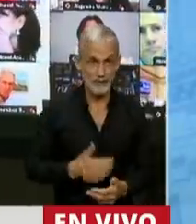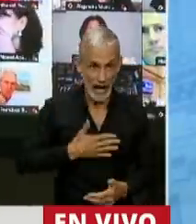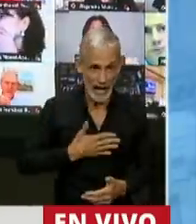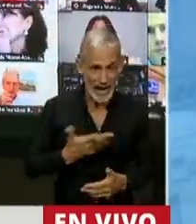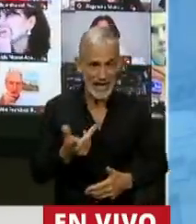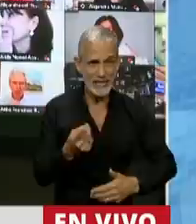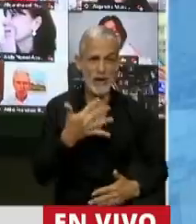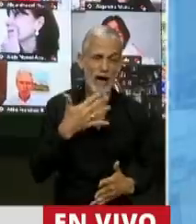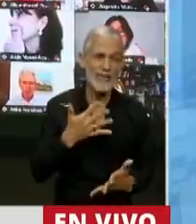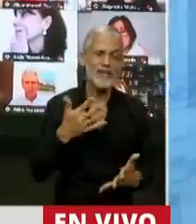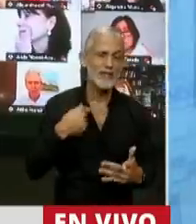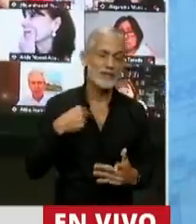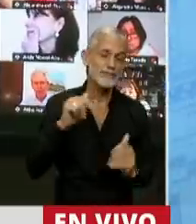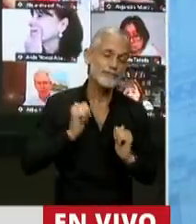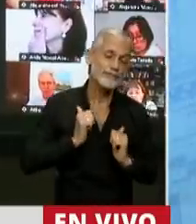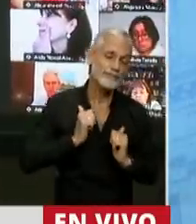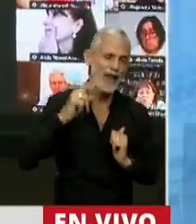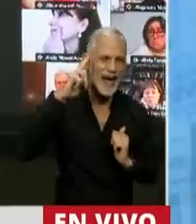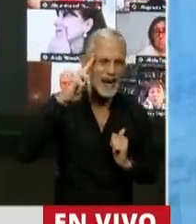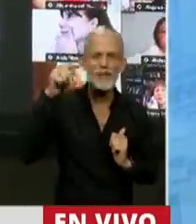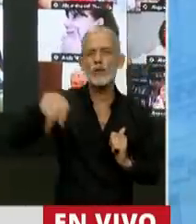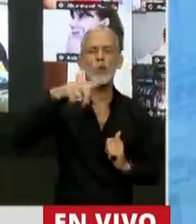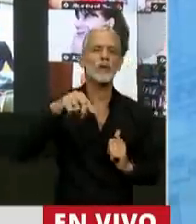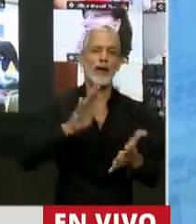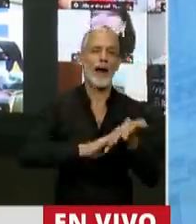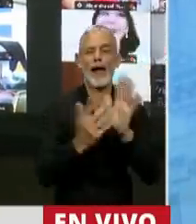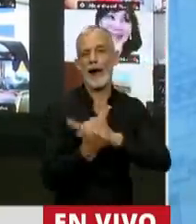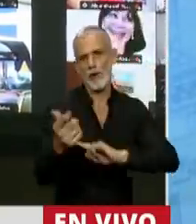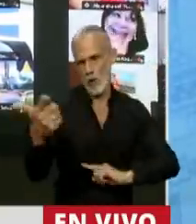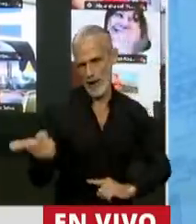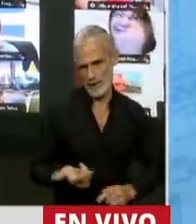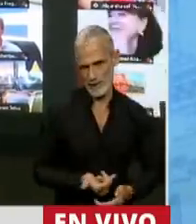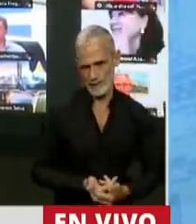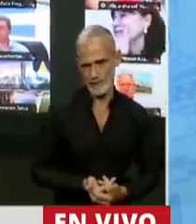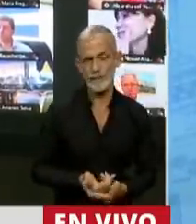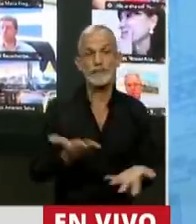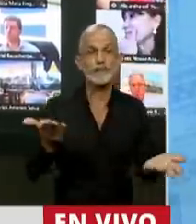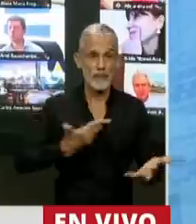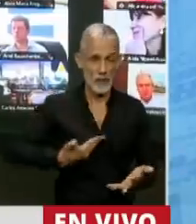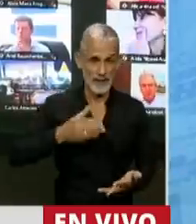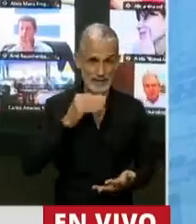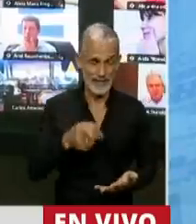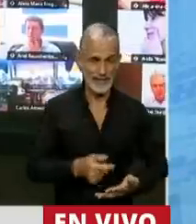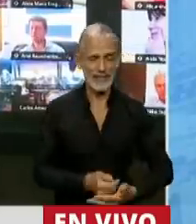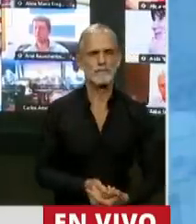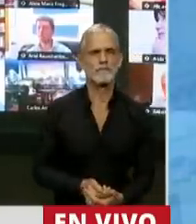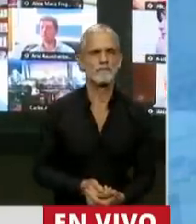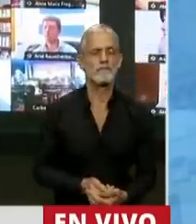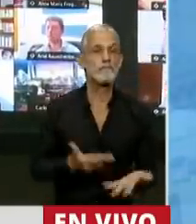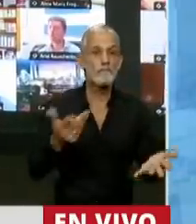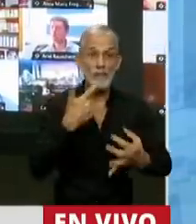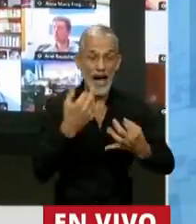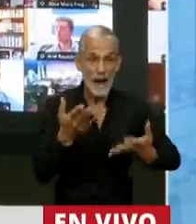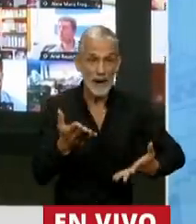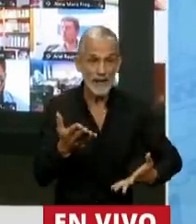Es una pena que hayamos escuchado a todos con respeto y no lo puedan hacer. Pero bueno, señor Presidente, La